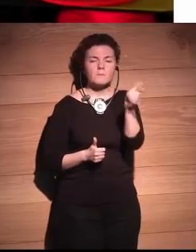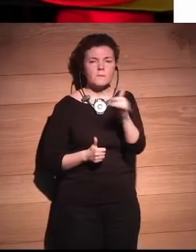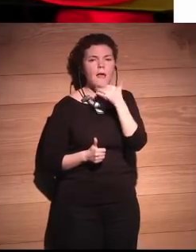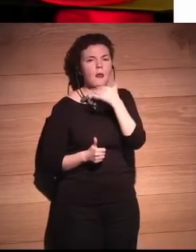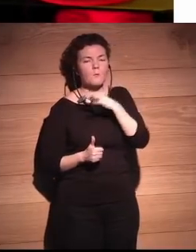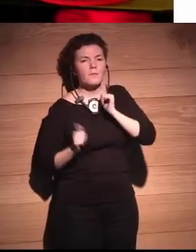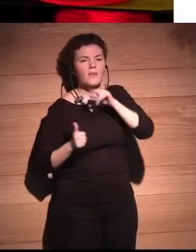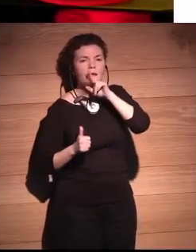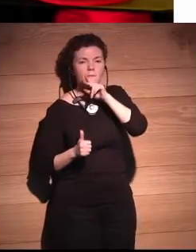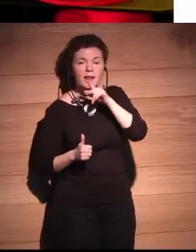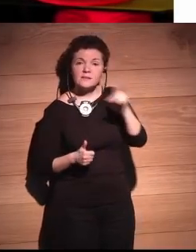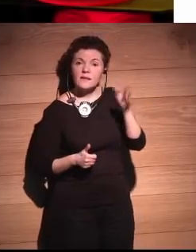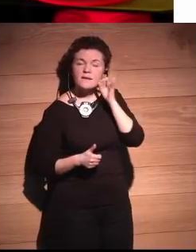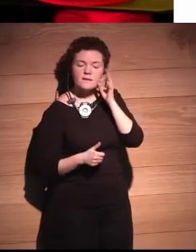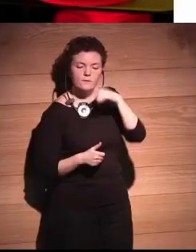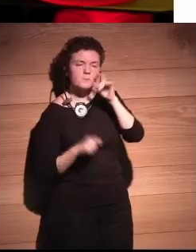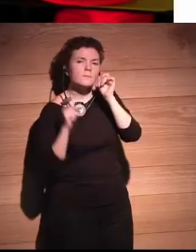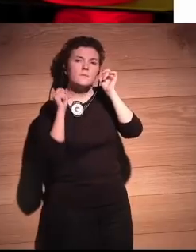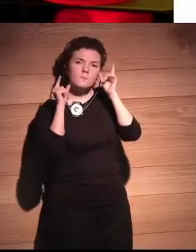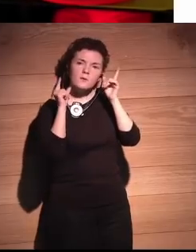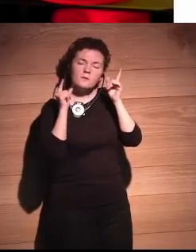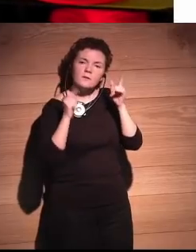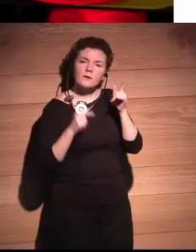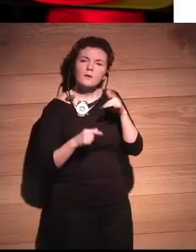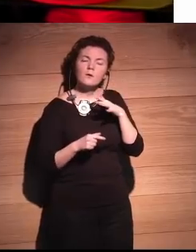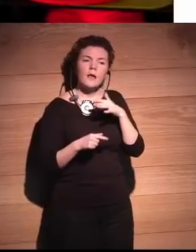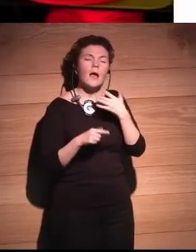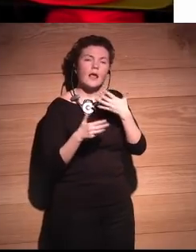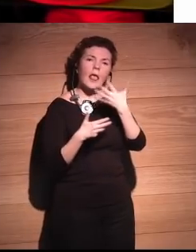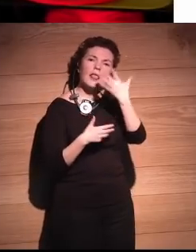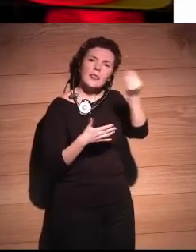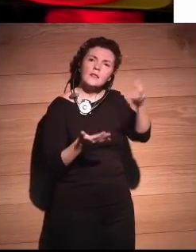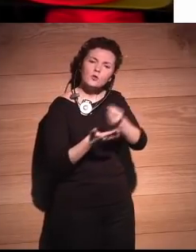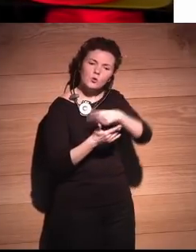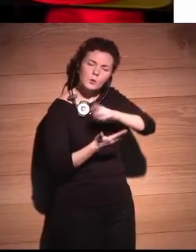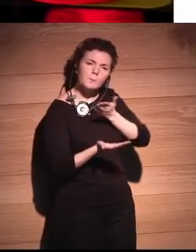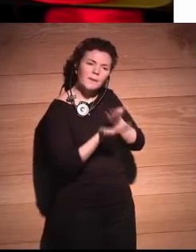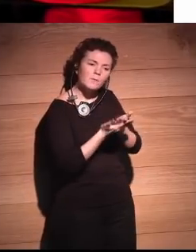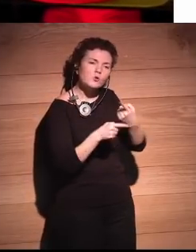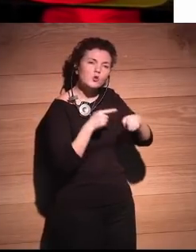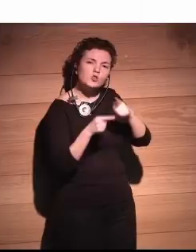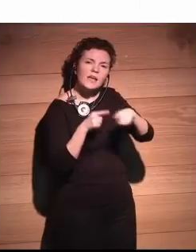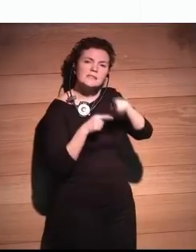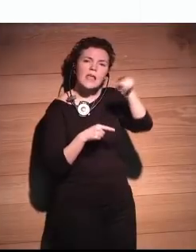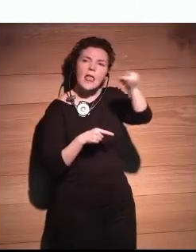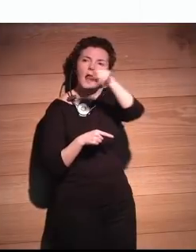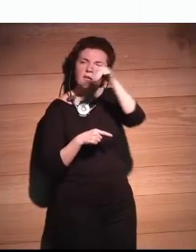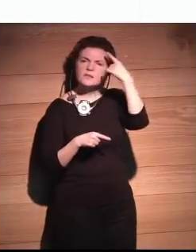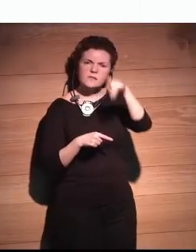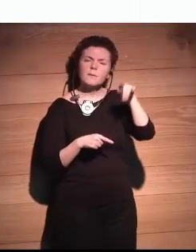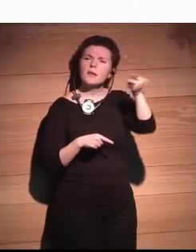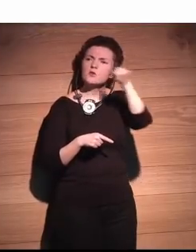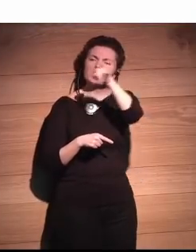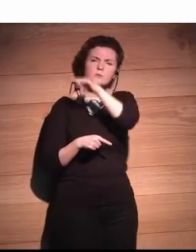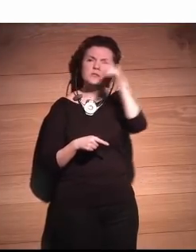y este niño, pues esta niña nos dimos cuenta de que pues lo entendía todo y le pedíamos que señalase objetos y ya sabe perfectamente a lo que te